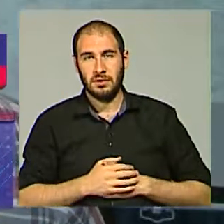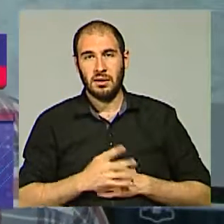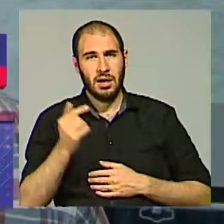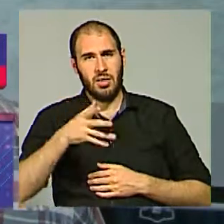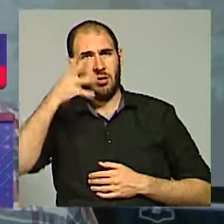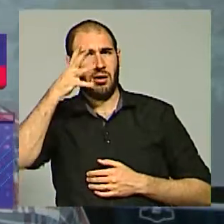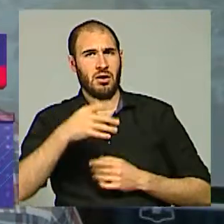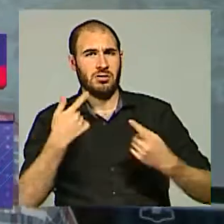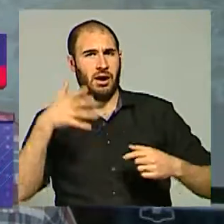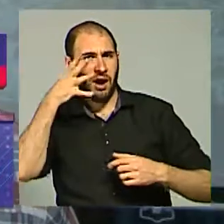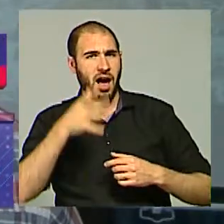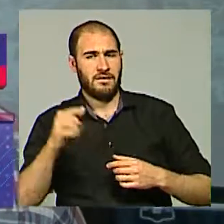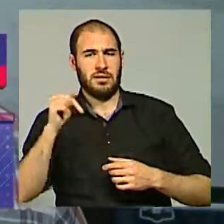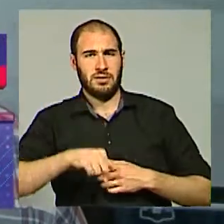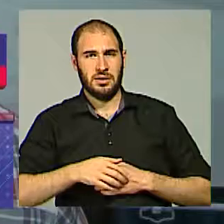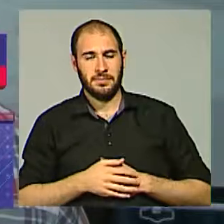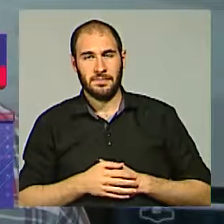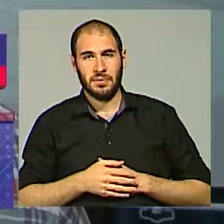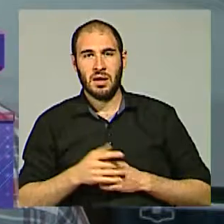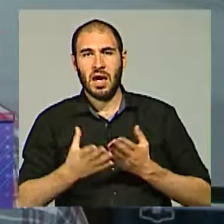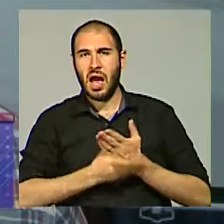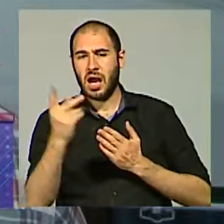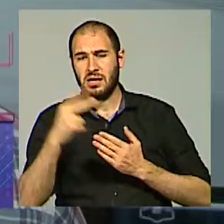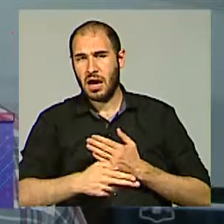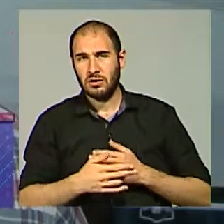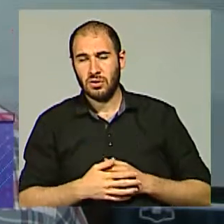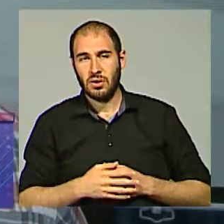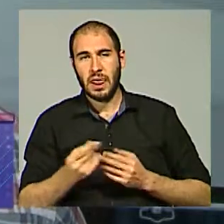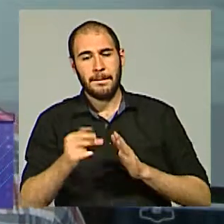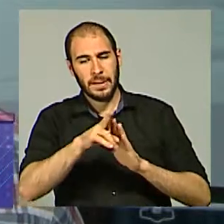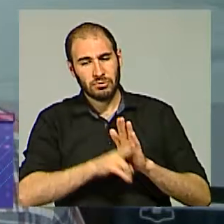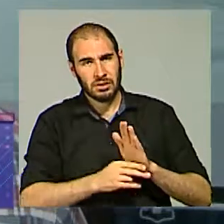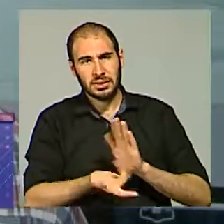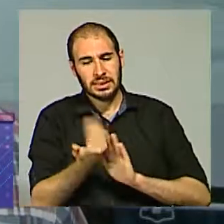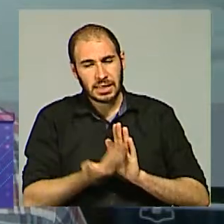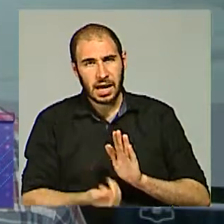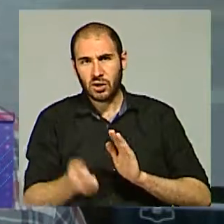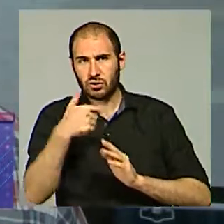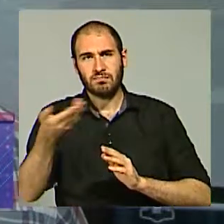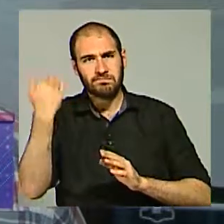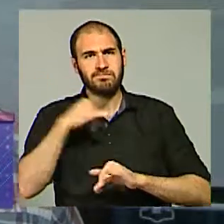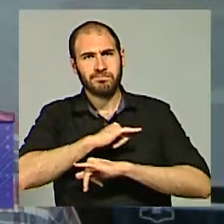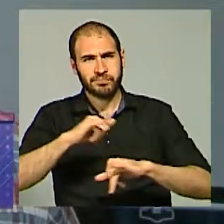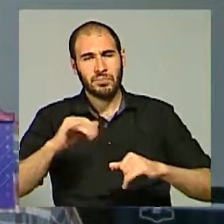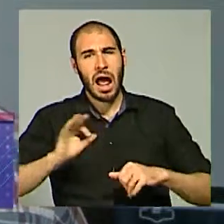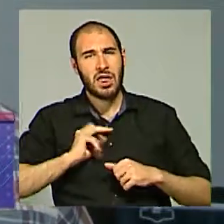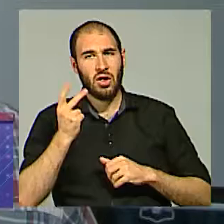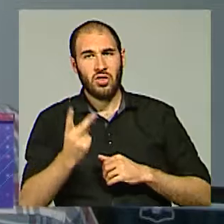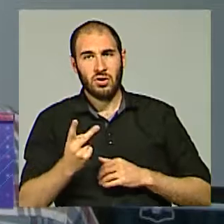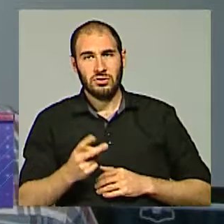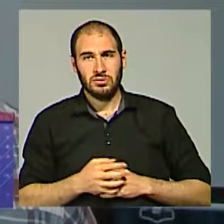gravedad de la situación que estamos viviendo el ajuste presupuestario que nosotros venimos denunciando desde hace dos años